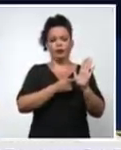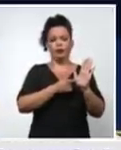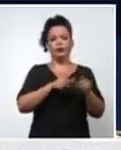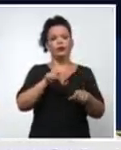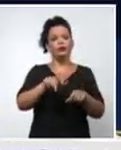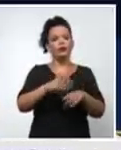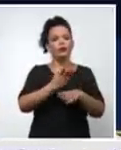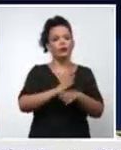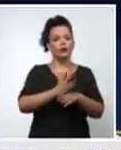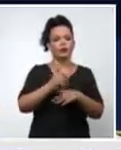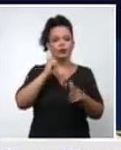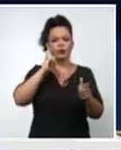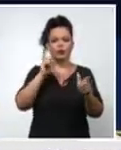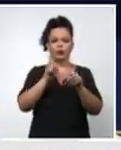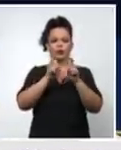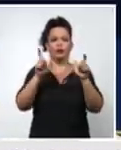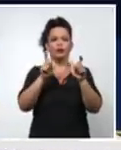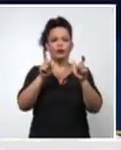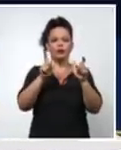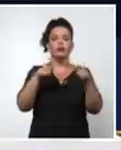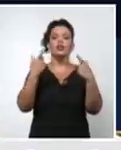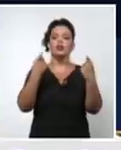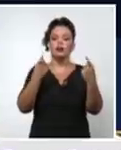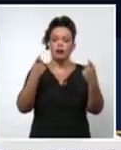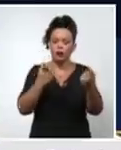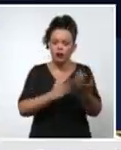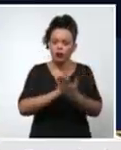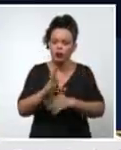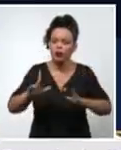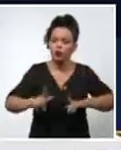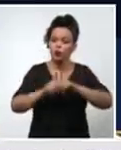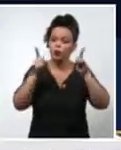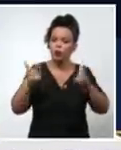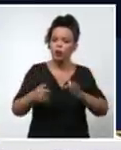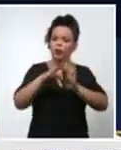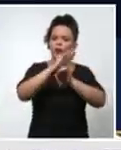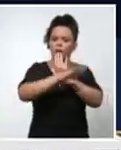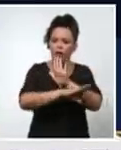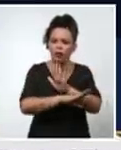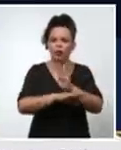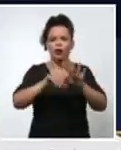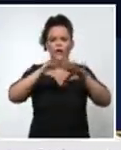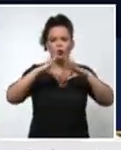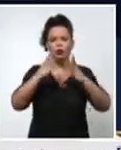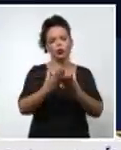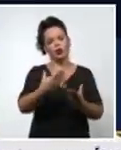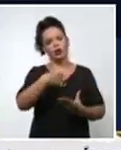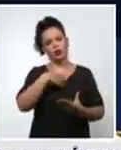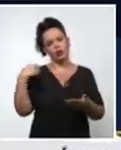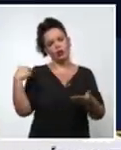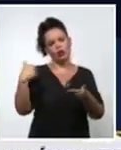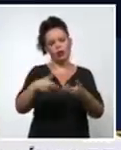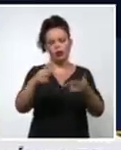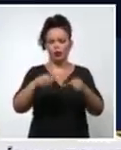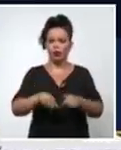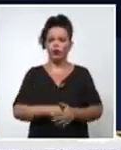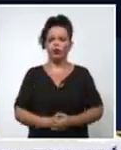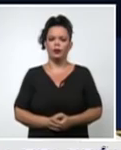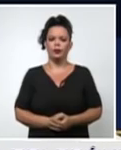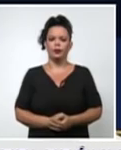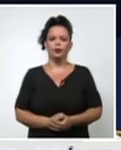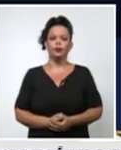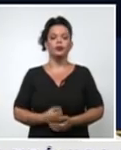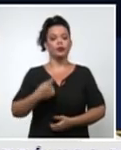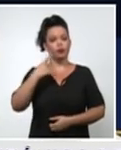ser más extremos con las medidas que se han adoptado, ya que como ustedes ven, pues realmente